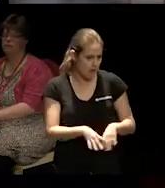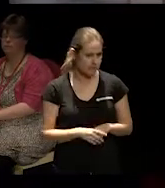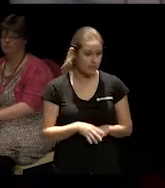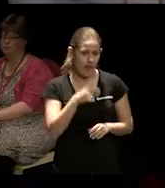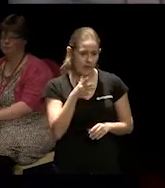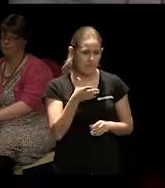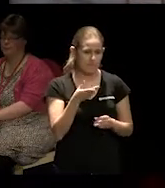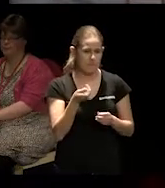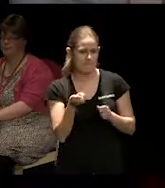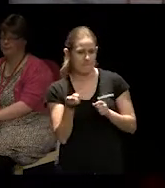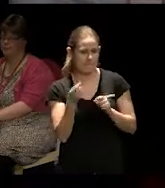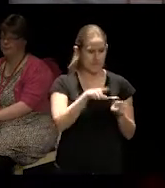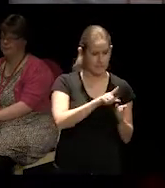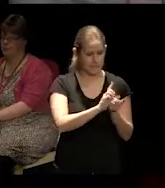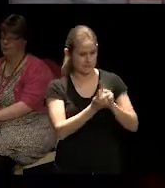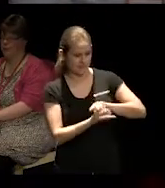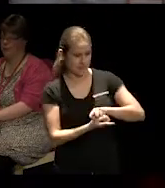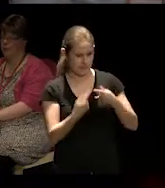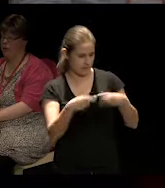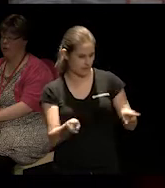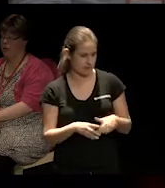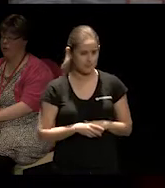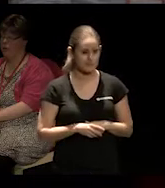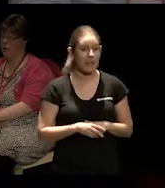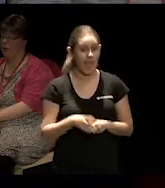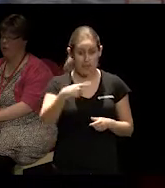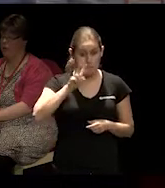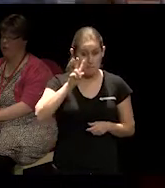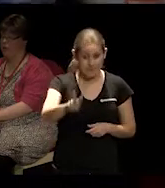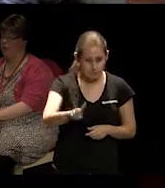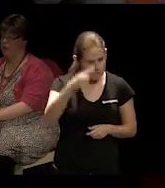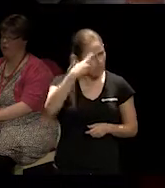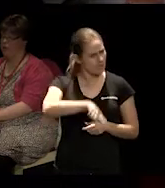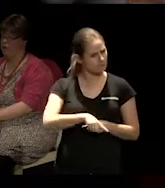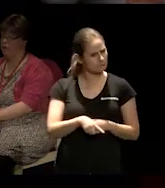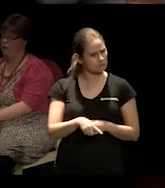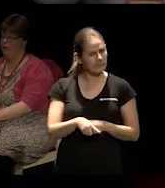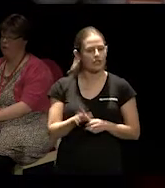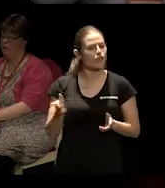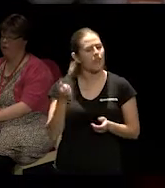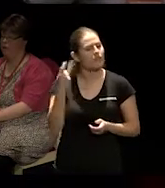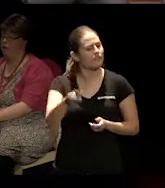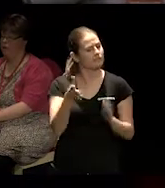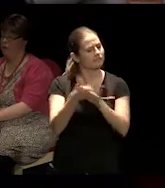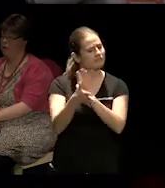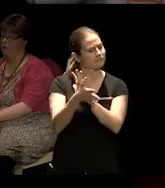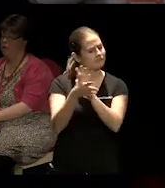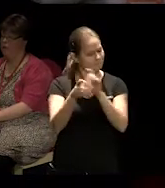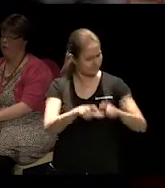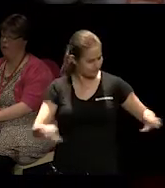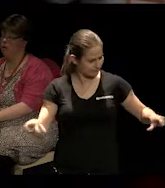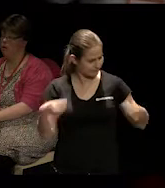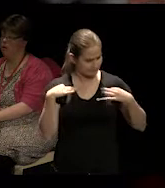Ven, saben lo que pasa en el escenario, con lo cual no tenemos que describirle eso. La solución vuelve a